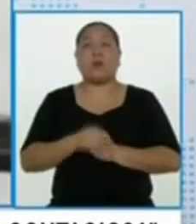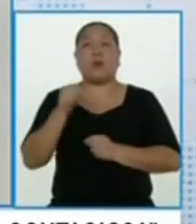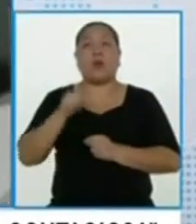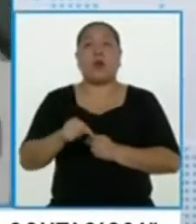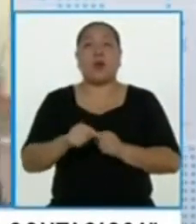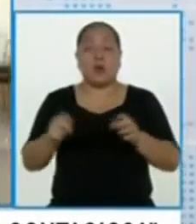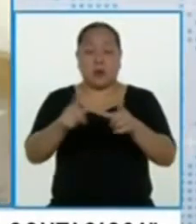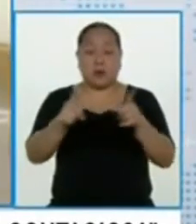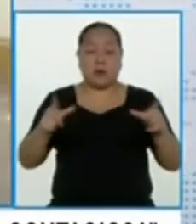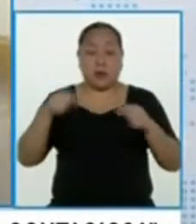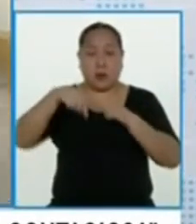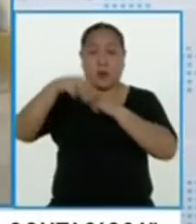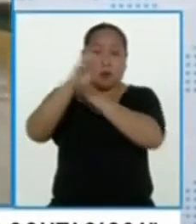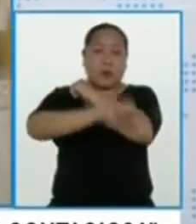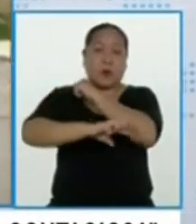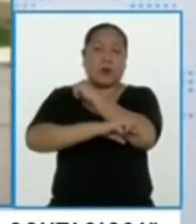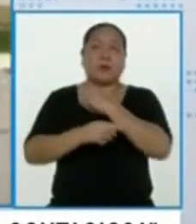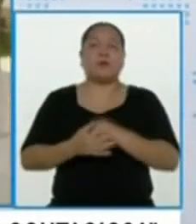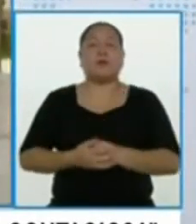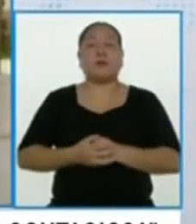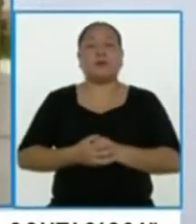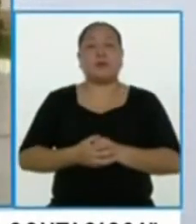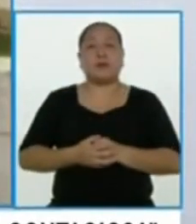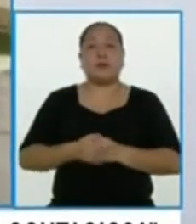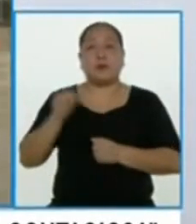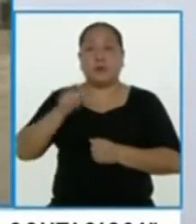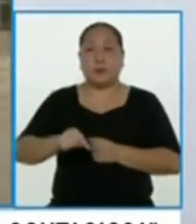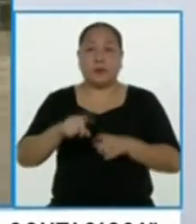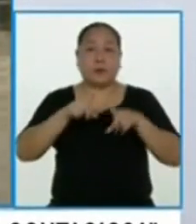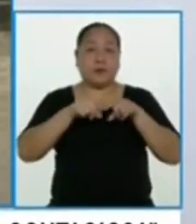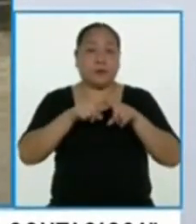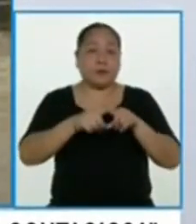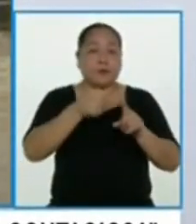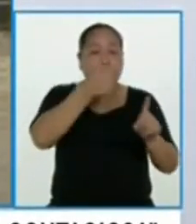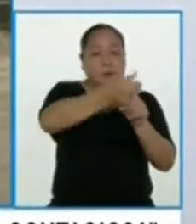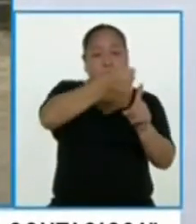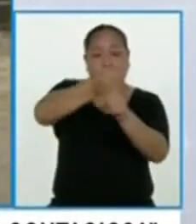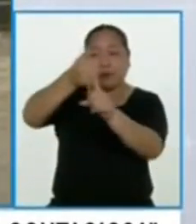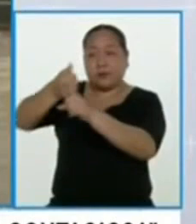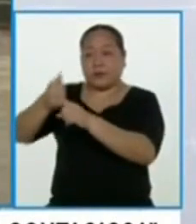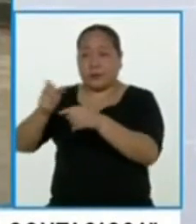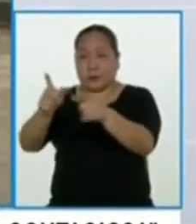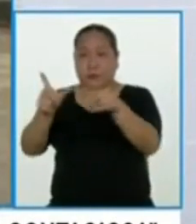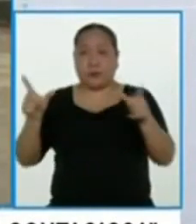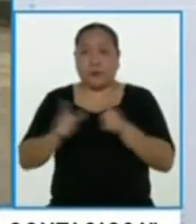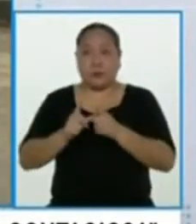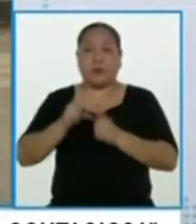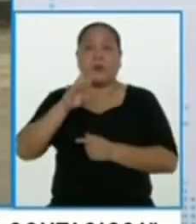en nuestro sitio, en nuestro lugar, y que morfológicamente, de acuerdo a cada lugar, el virus muta.